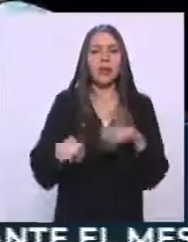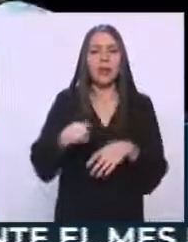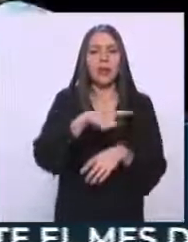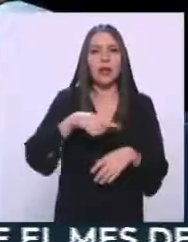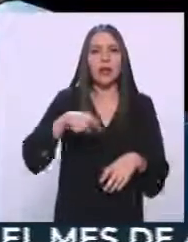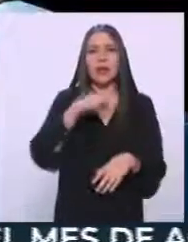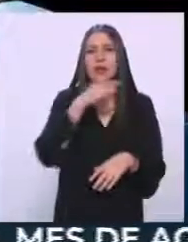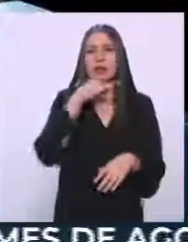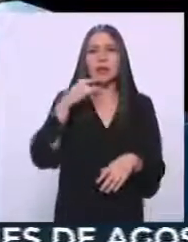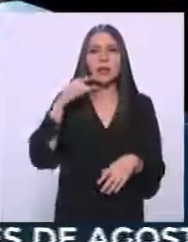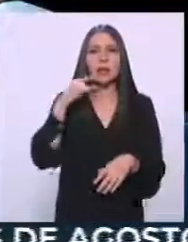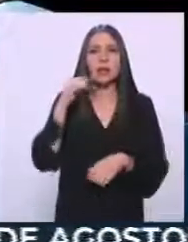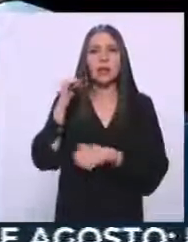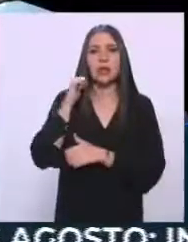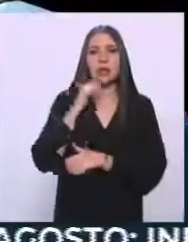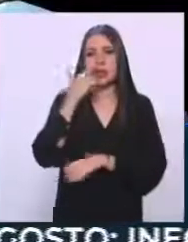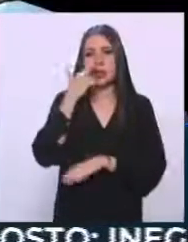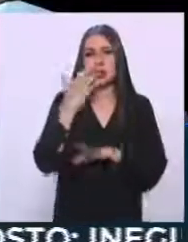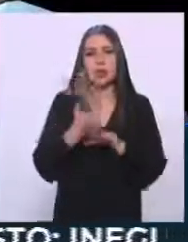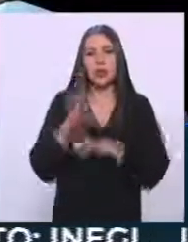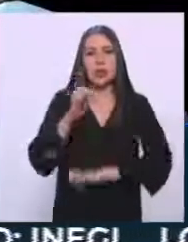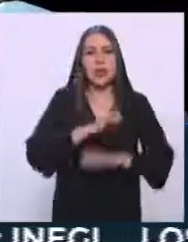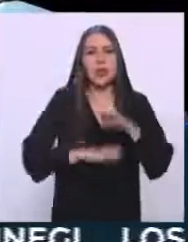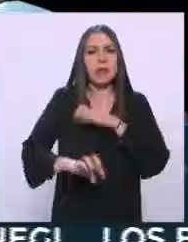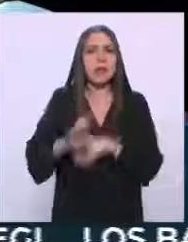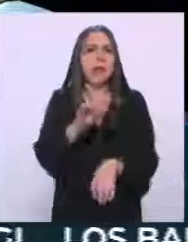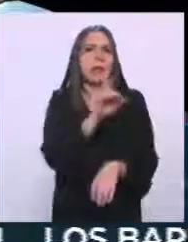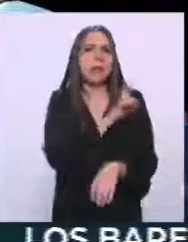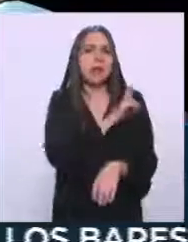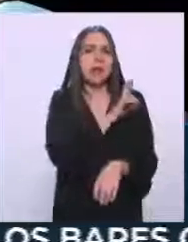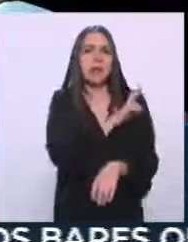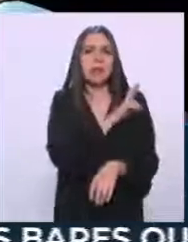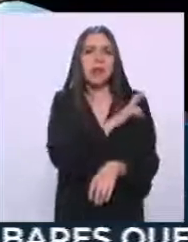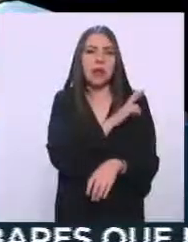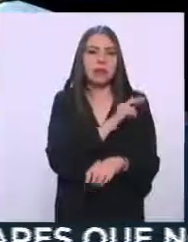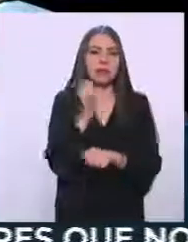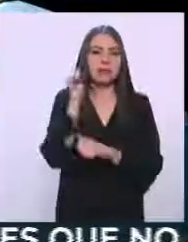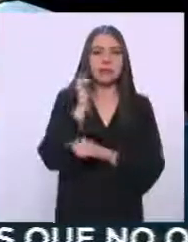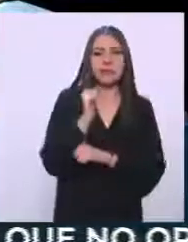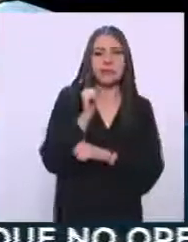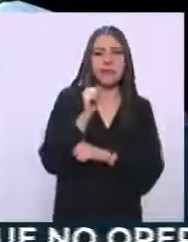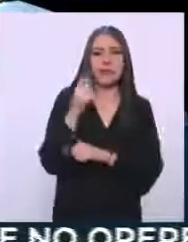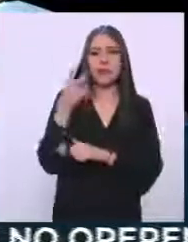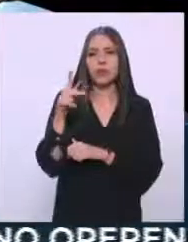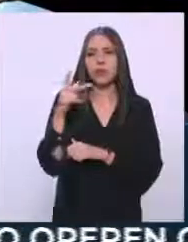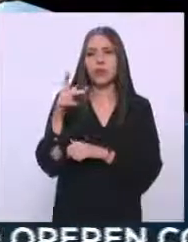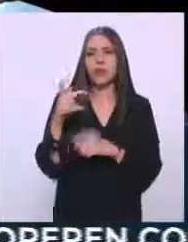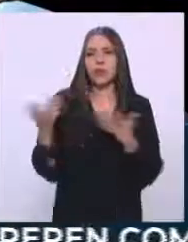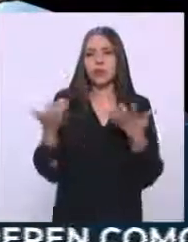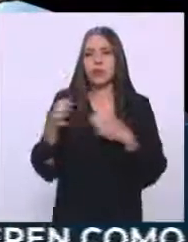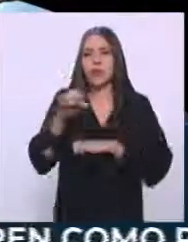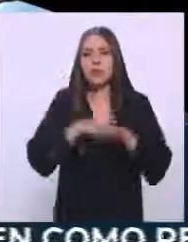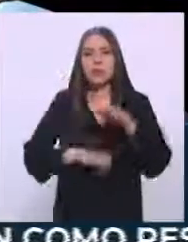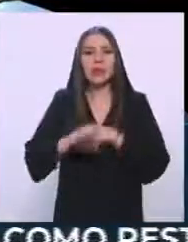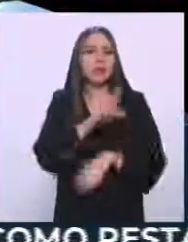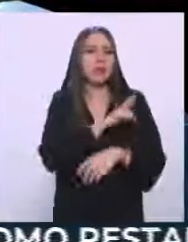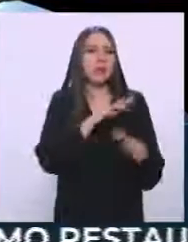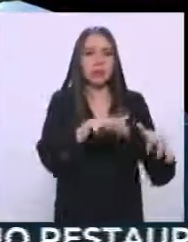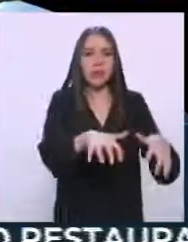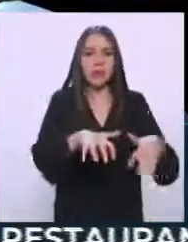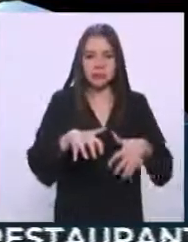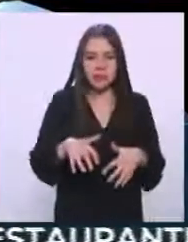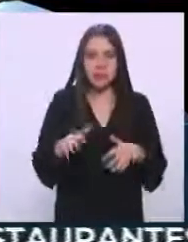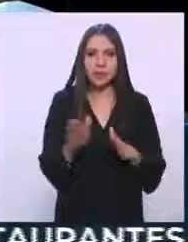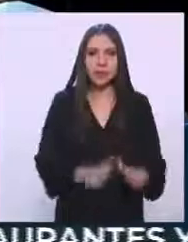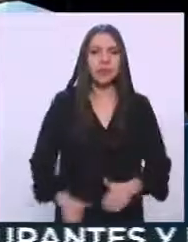está absolutamente administrada por privados y opera bajo las reglas del mercado. Esa sería una dimensión. Y la